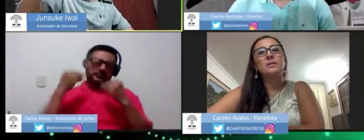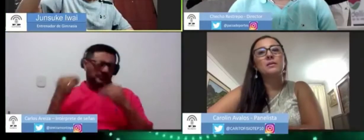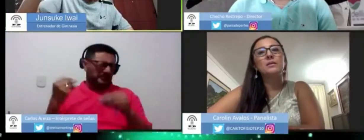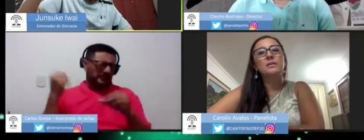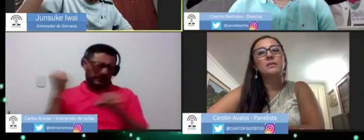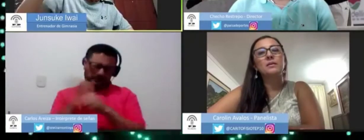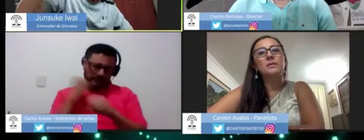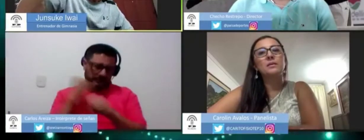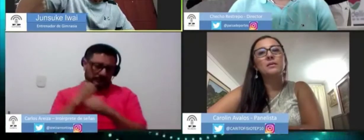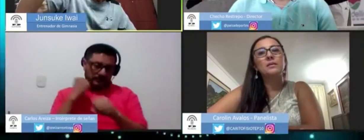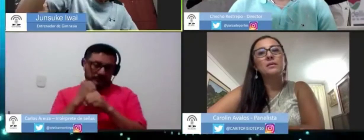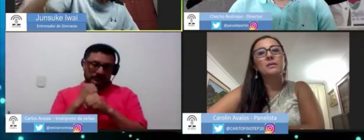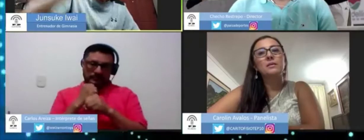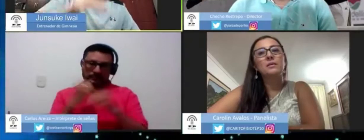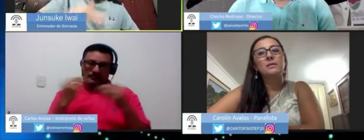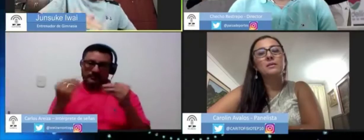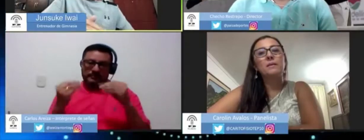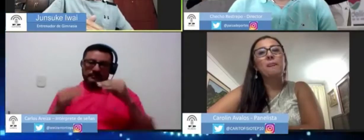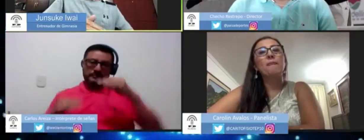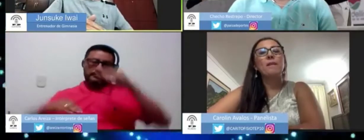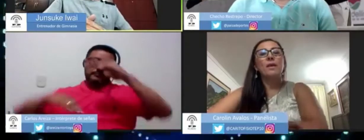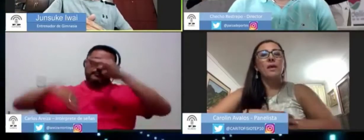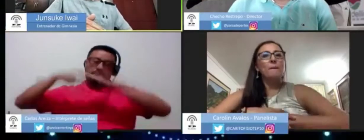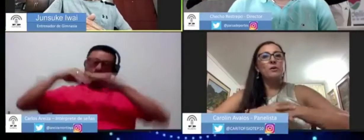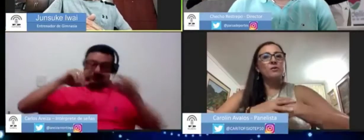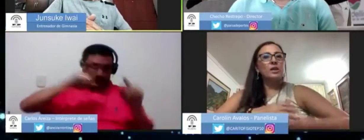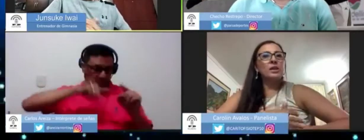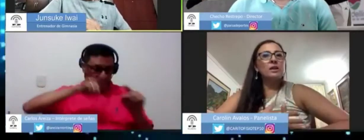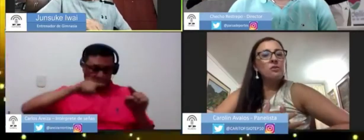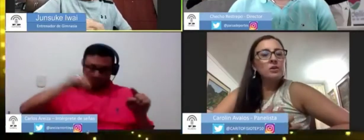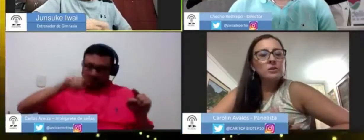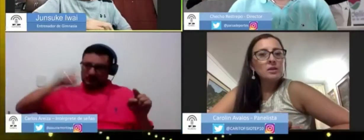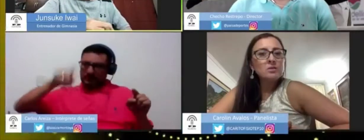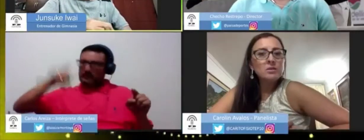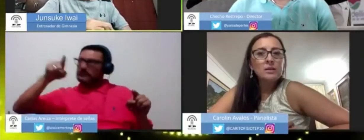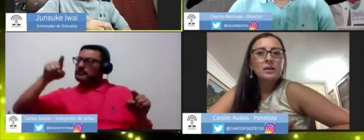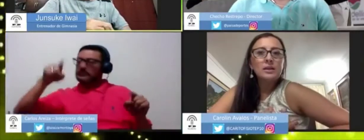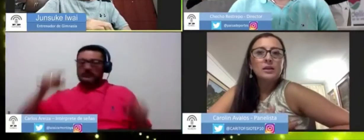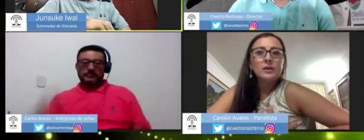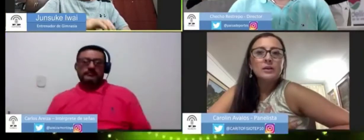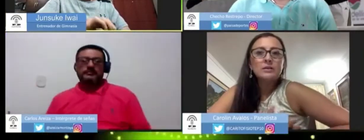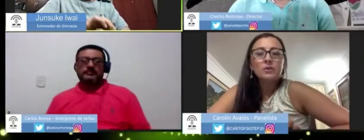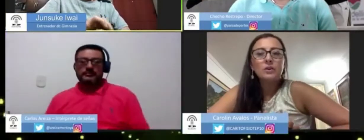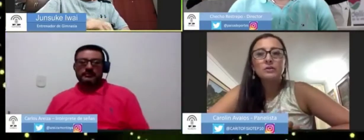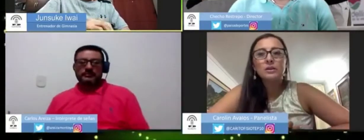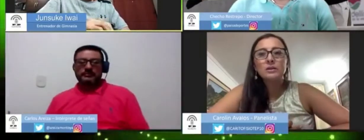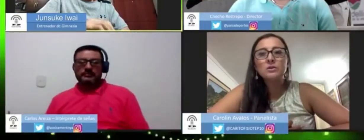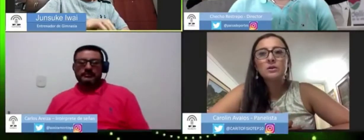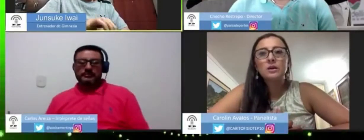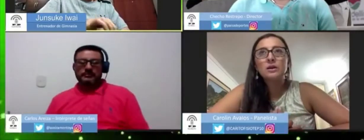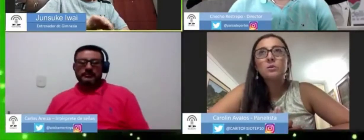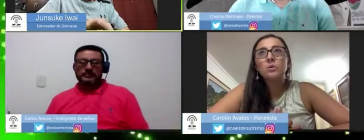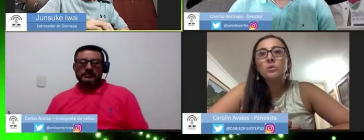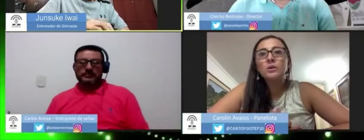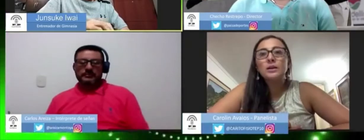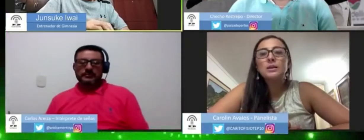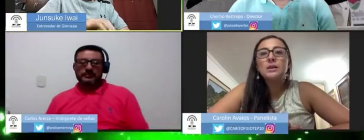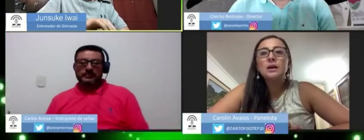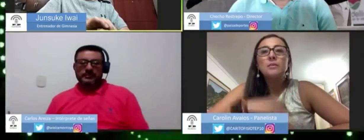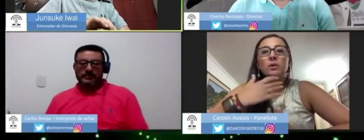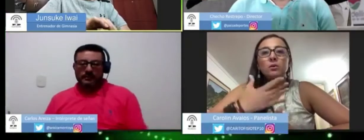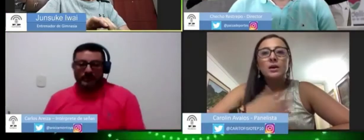llegar a medalla olímpica. Profe, ¿y el fogueo internacional? ¿Tiene que ver ese fogueo internacional con